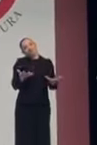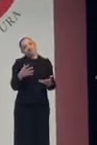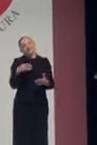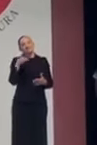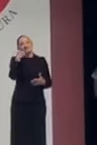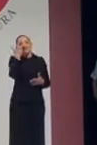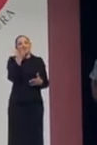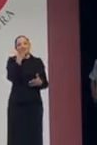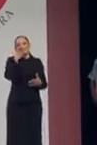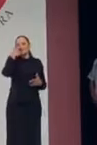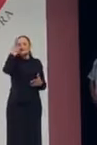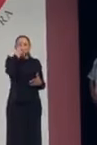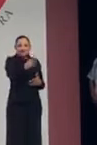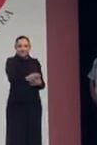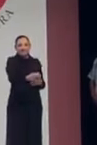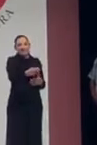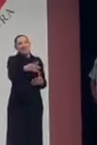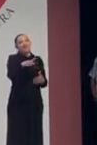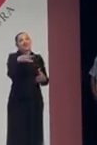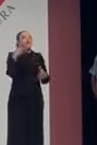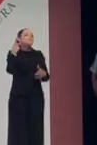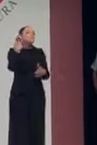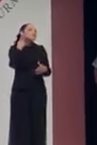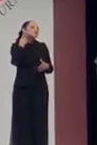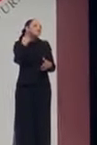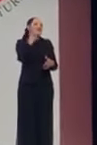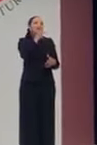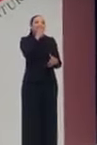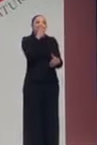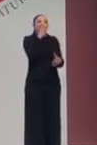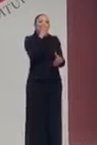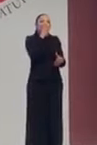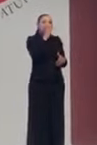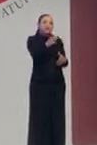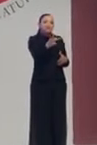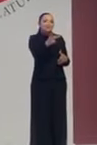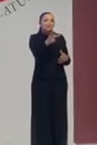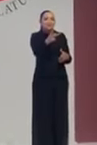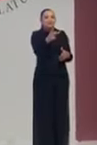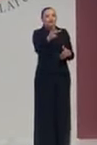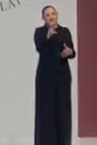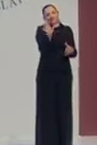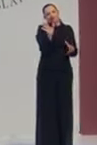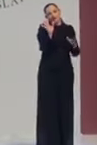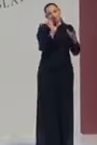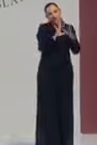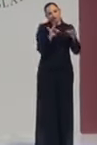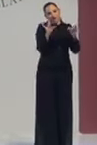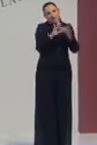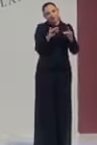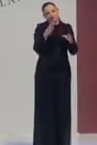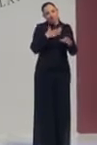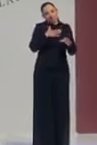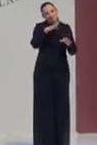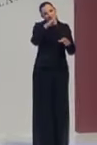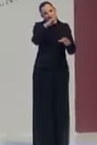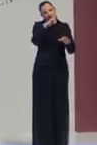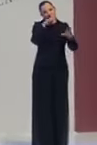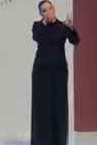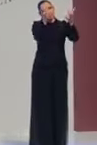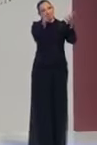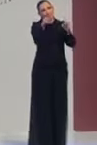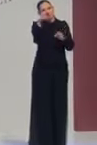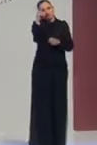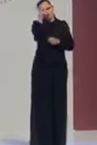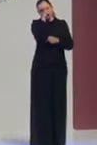en la política la palabra, es clave. Y yo he hablado con Mario cuando hay temas difíciles y le digo,